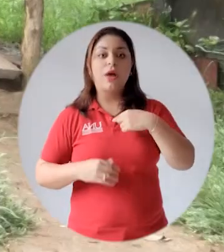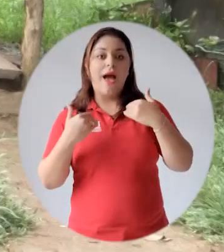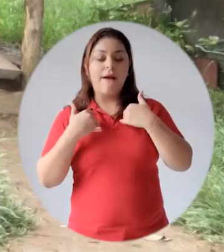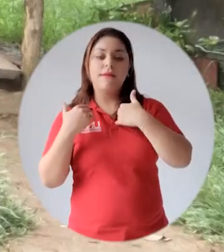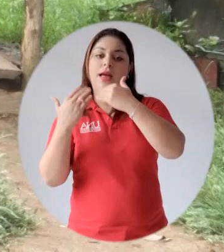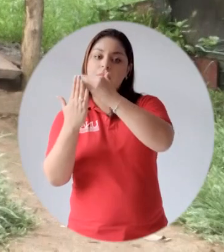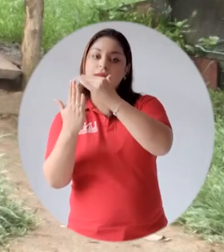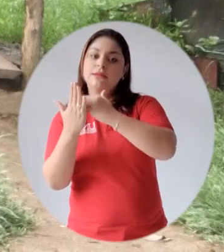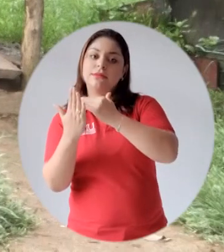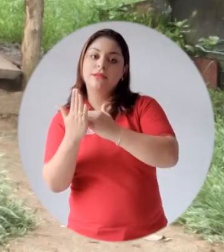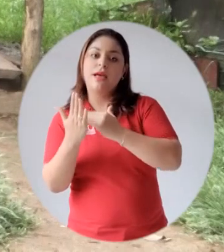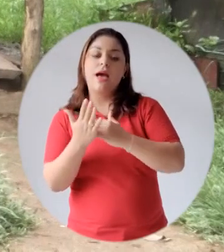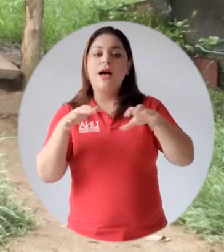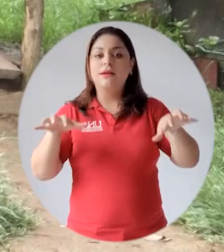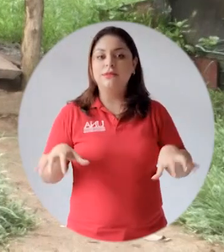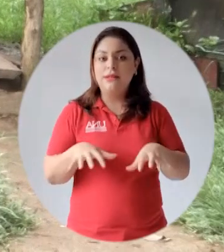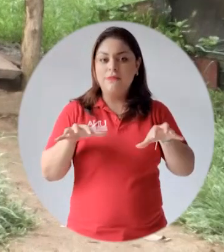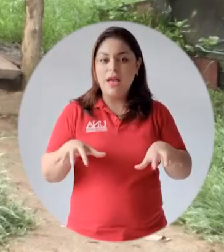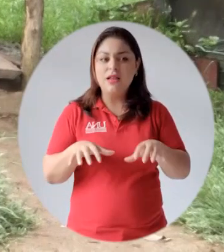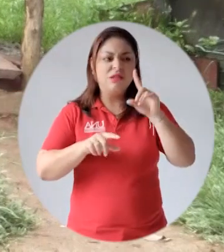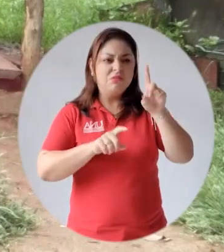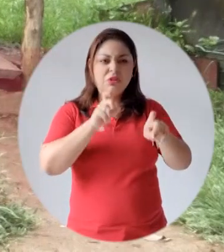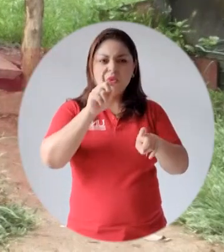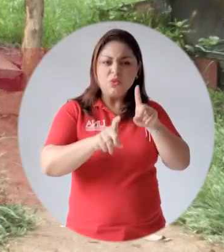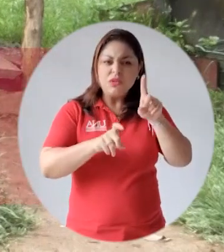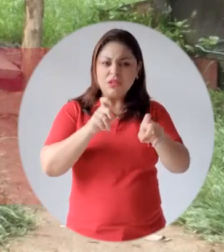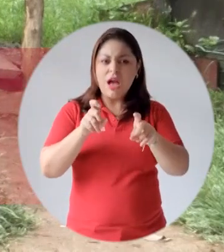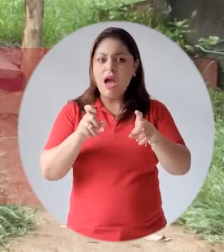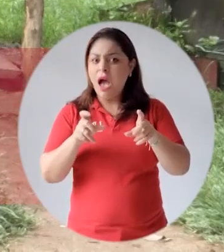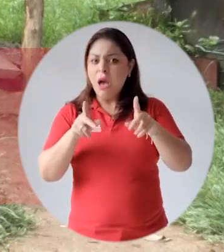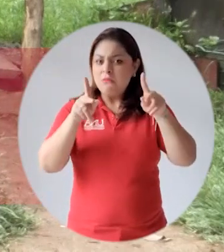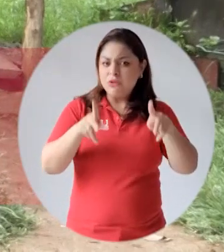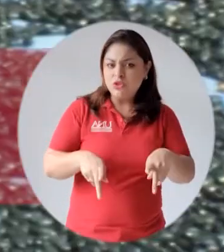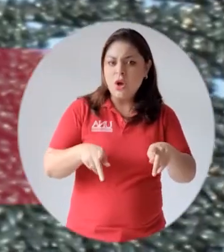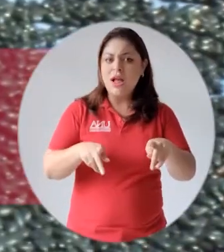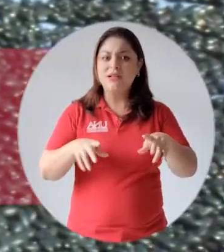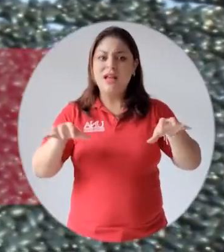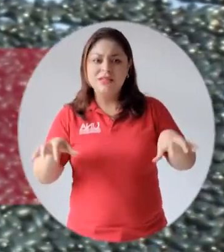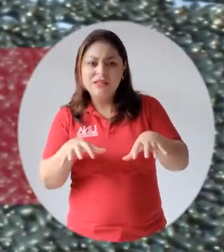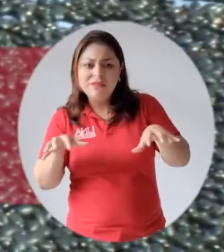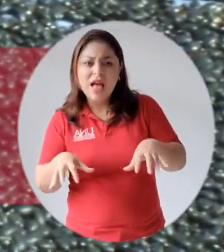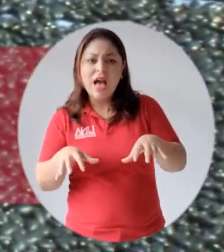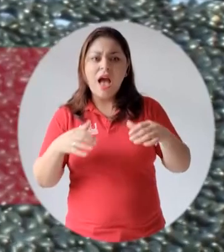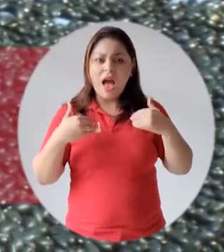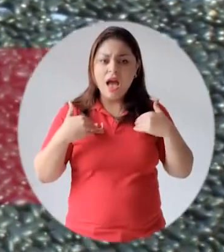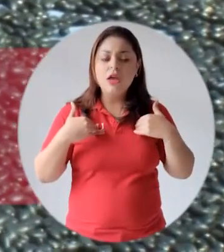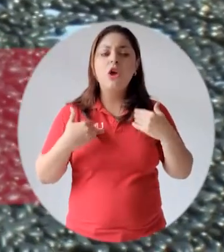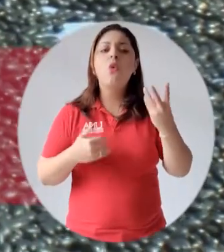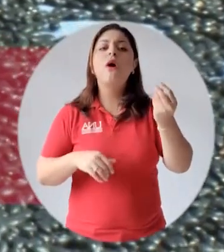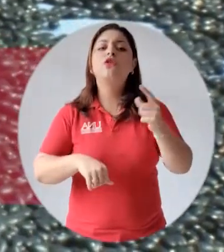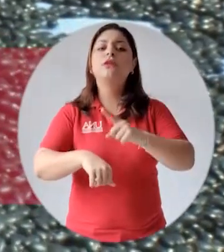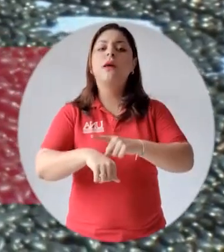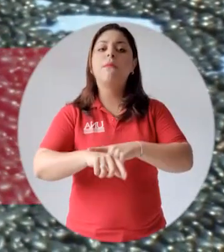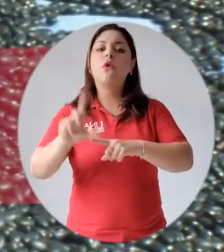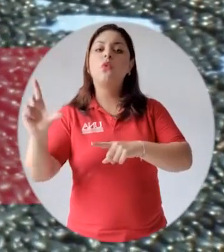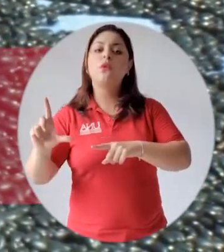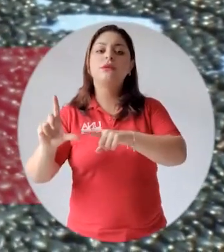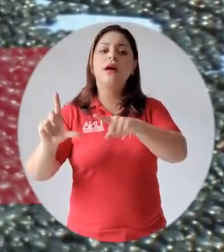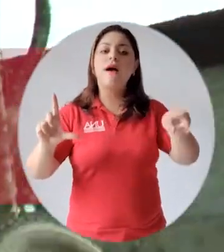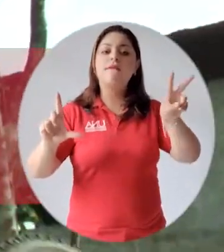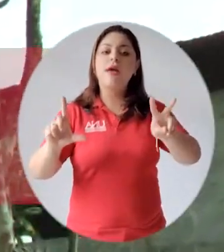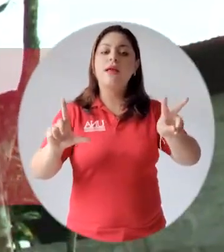lista de actividades y le preguntábamos si las personas realizaban esta actividad, cuánto tiempo dedicaban de lunes a viernes y de sábado y